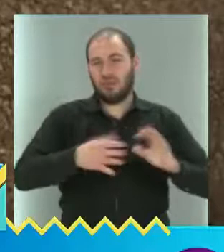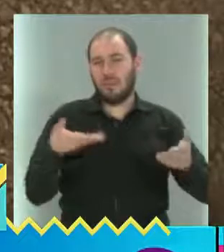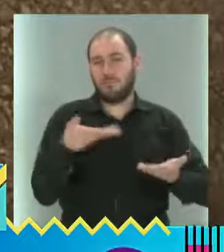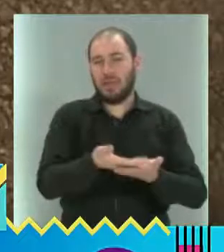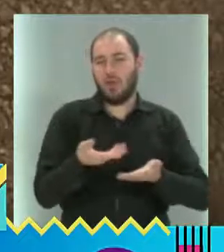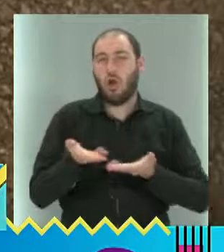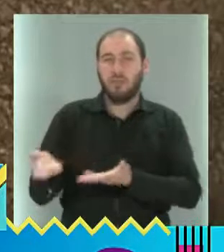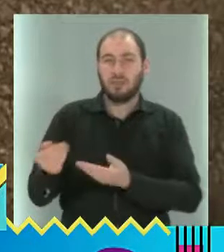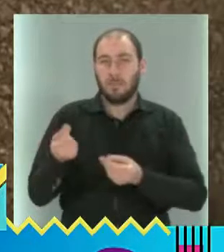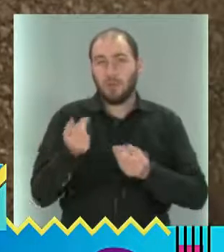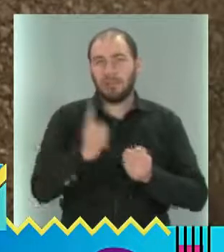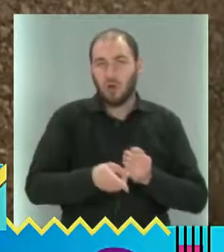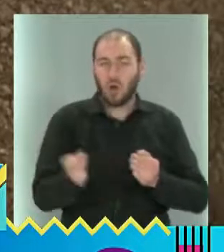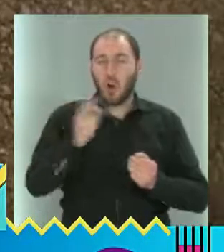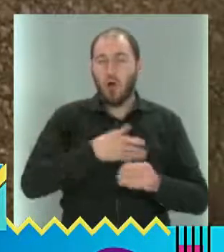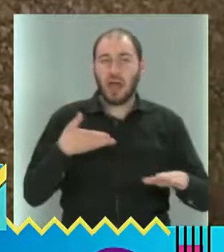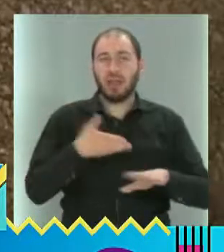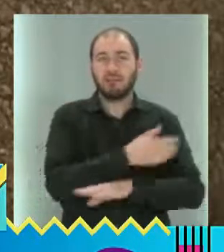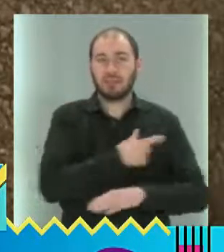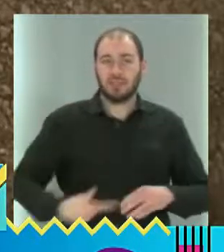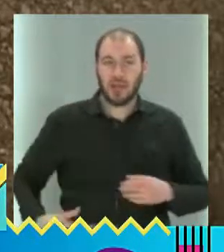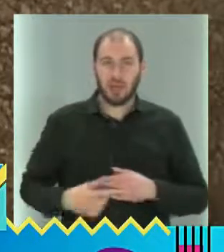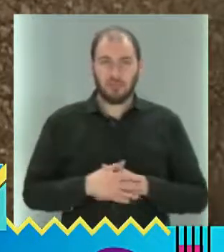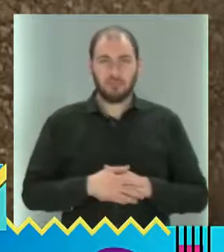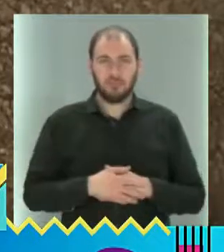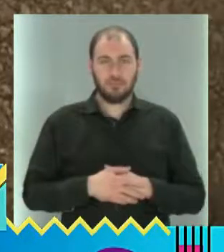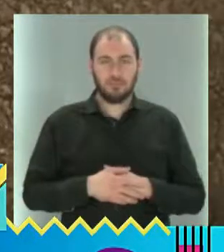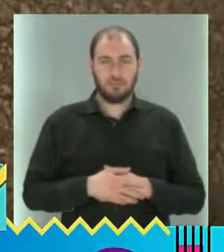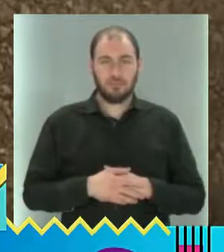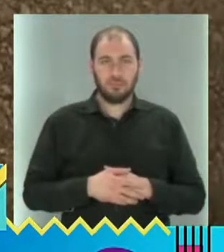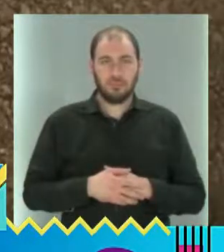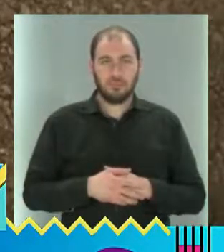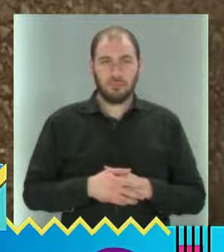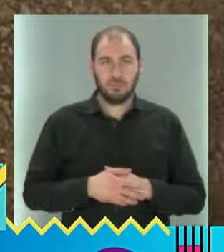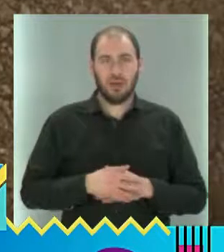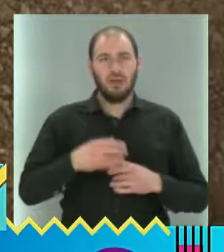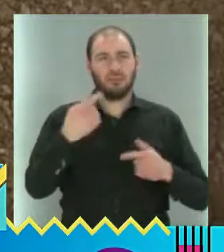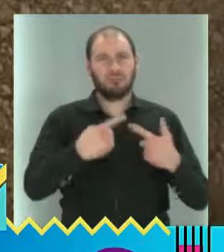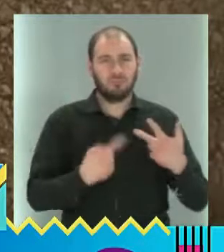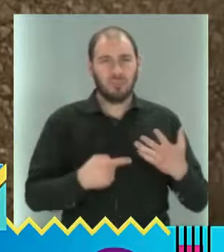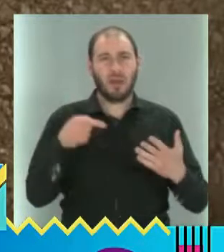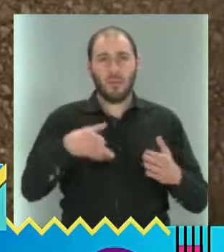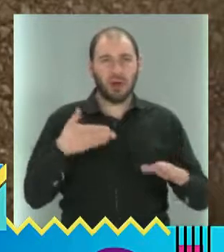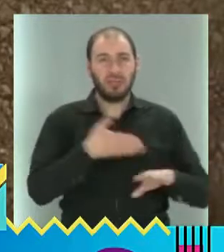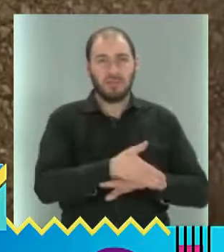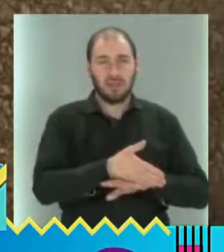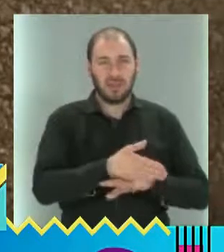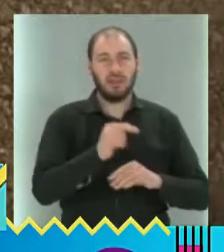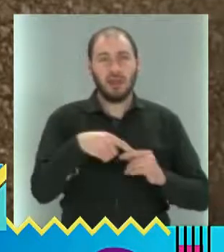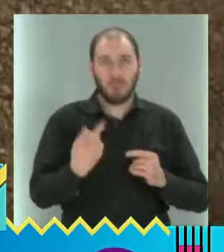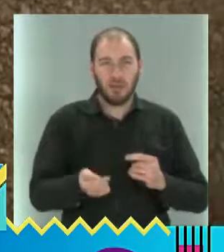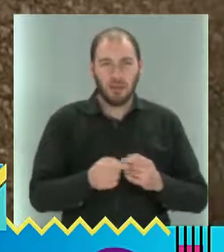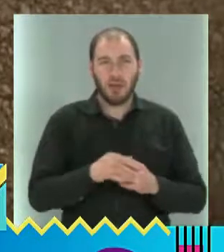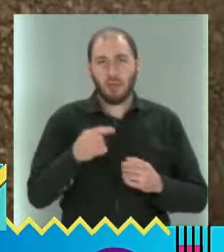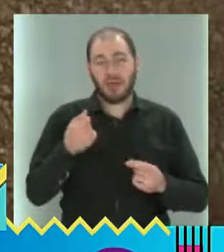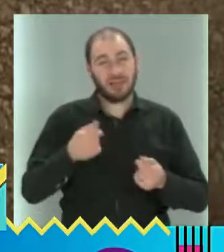demanda fijen los precios o es necesaria una intervención del Estado? Mirá, en todas estas cosas, cada vez que vos intervenís te vas alejando, en algún lado lo